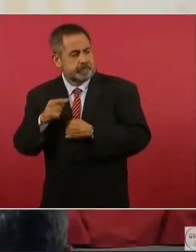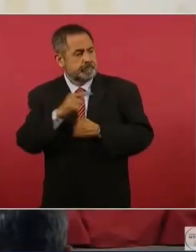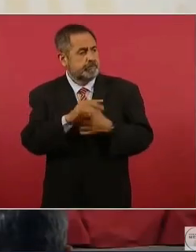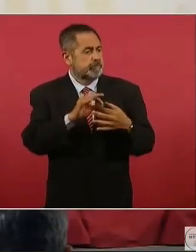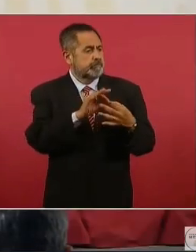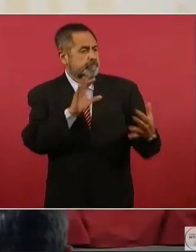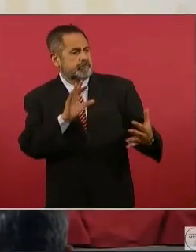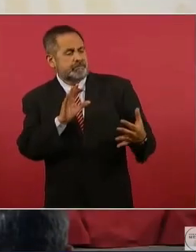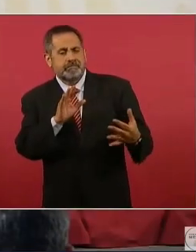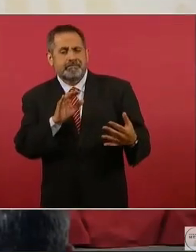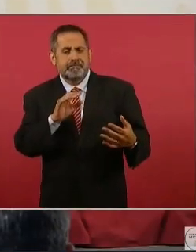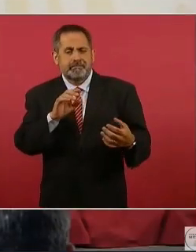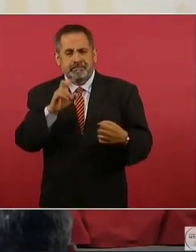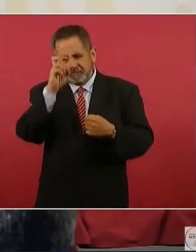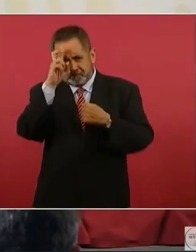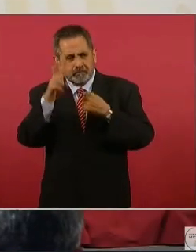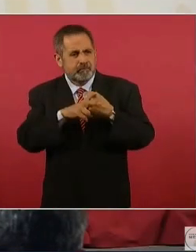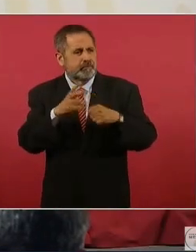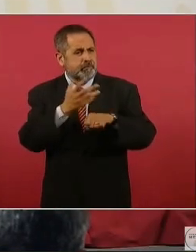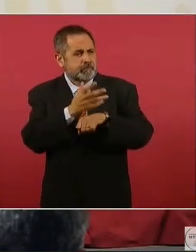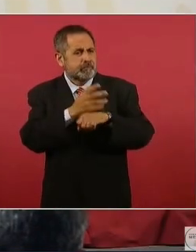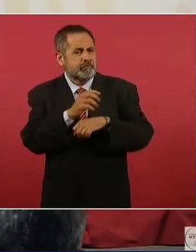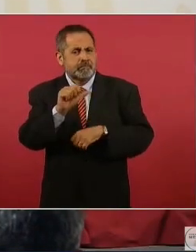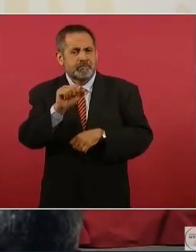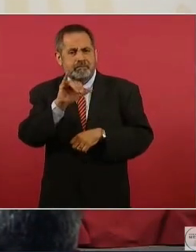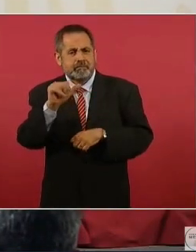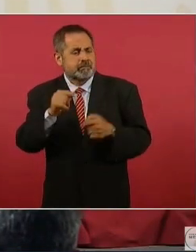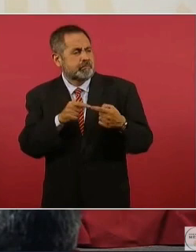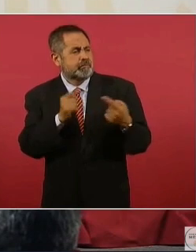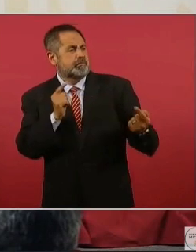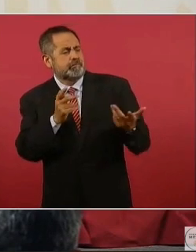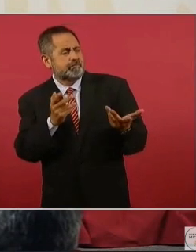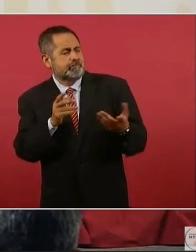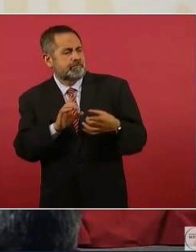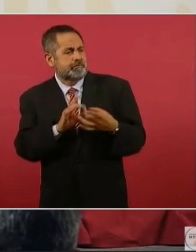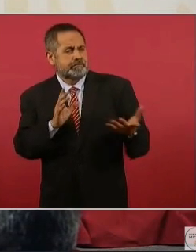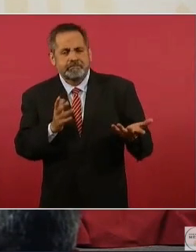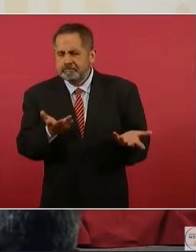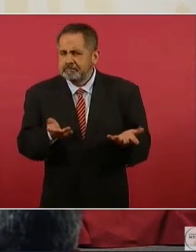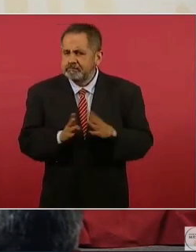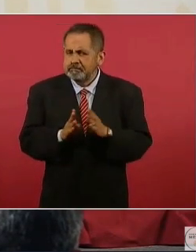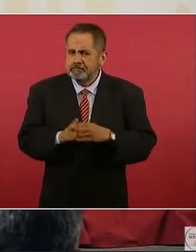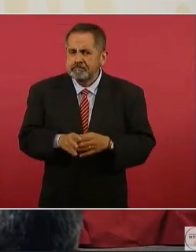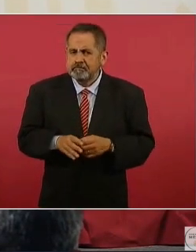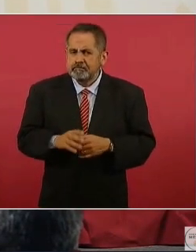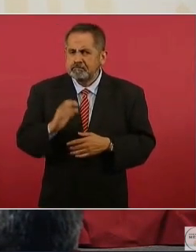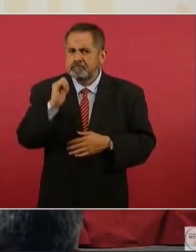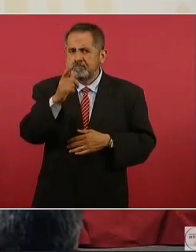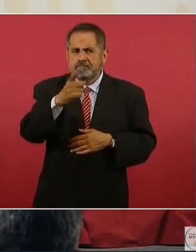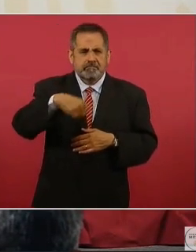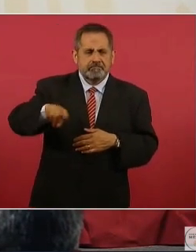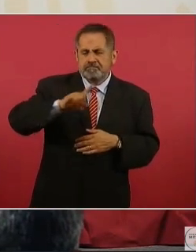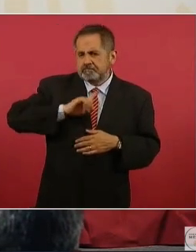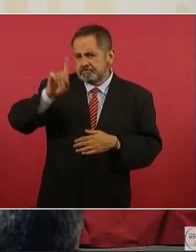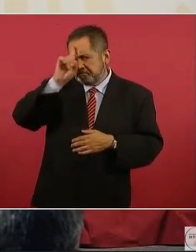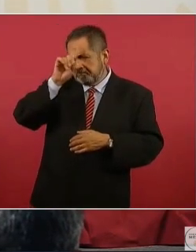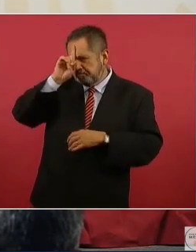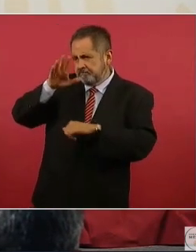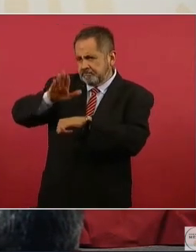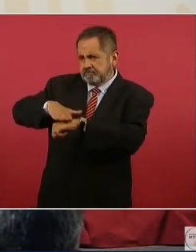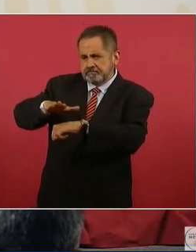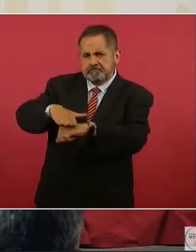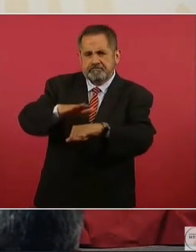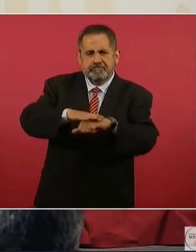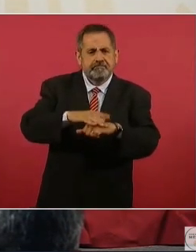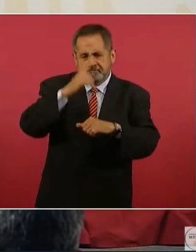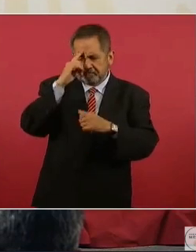Asia, Europa y Estados Unidos. La pregunta es, ¿hay alguna recomendación de su gobierno